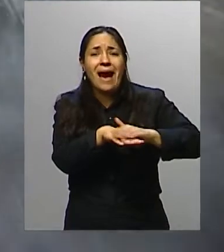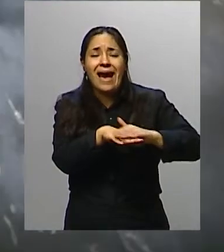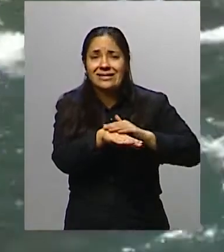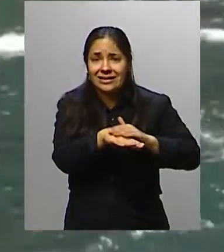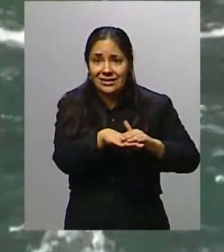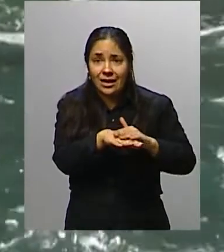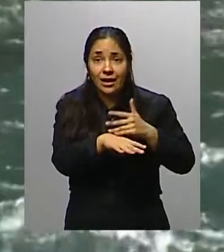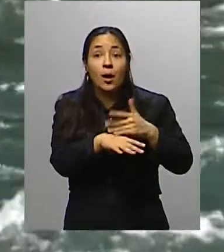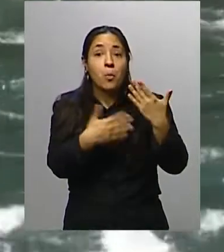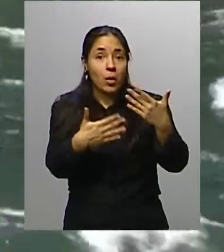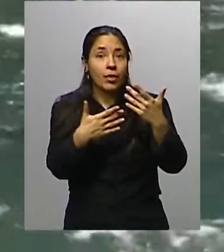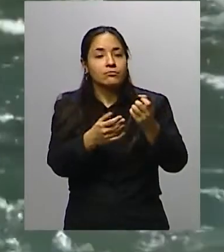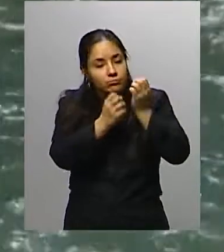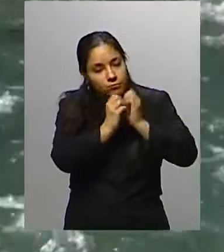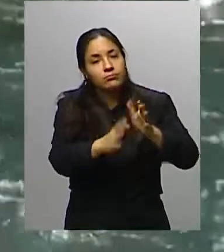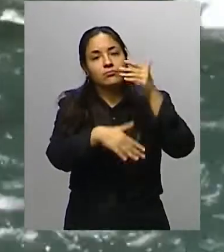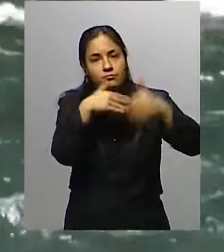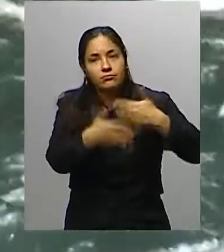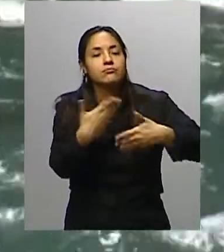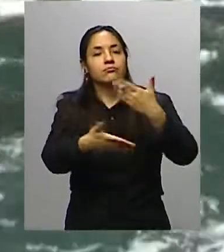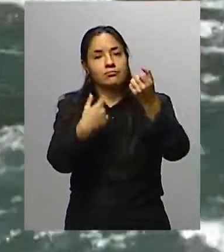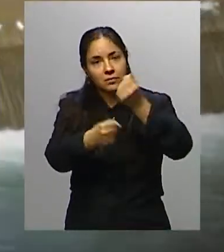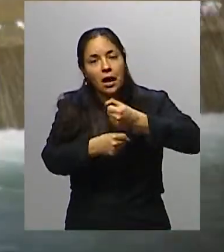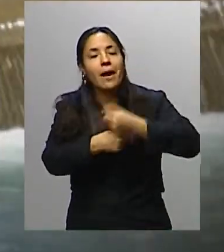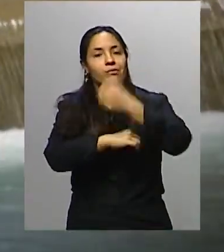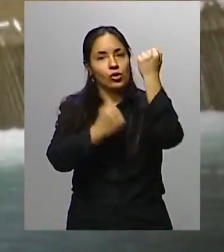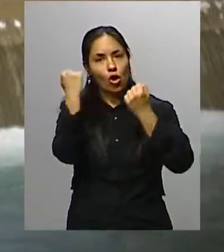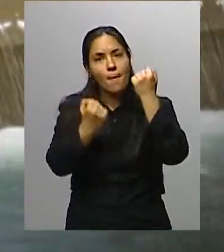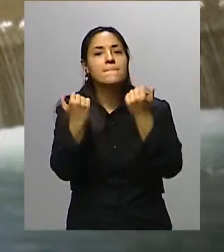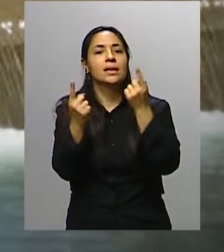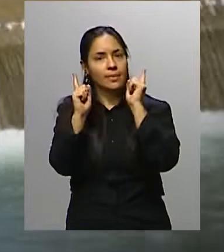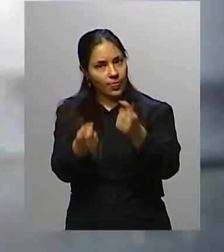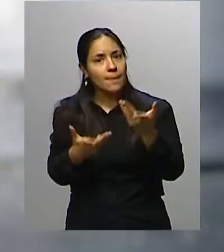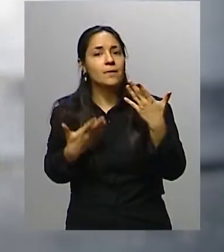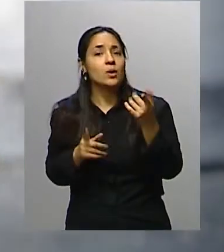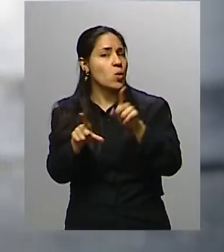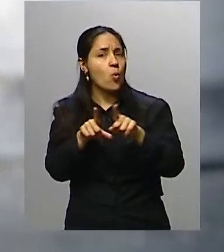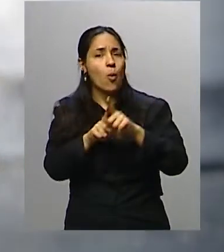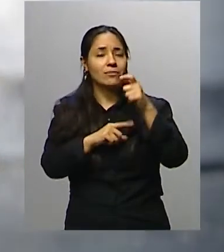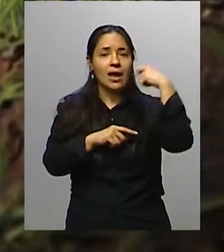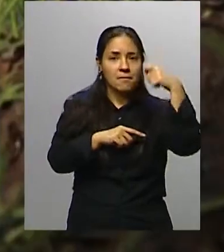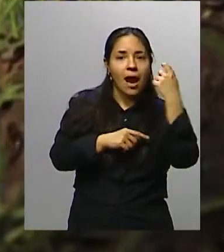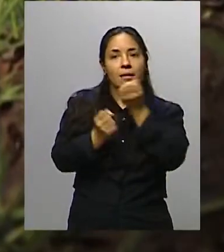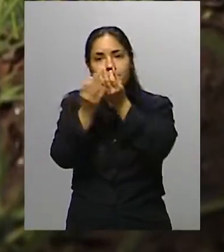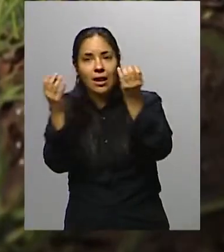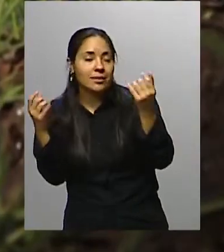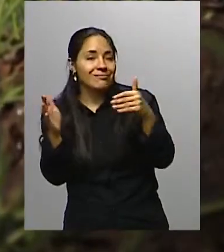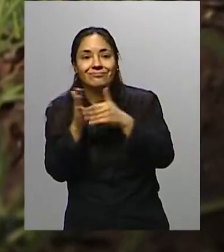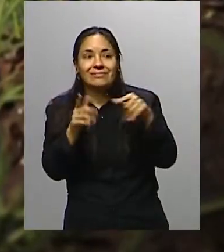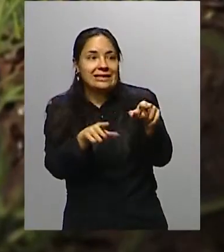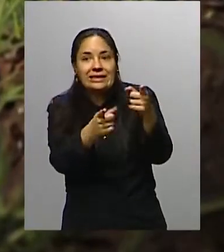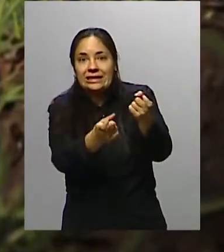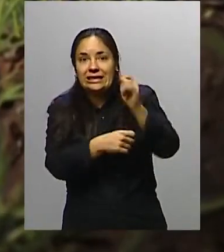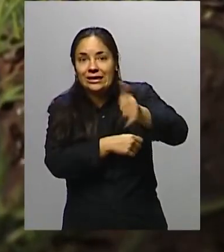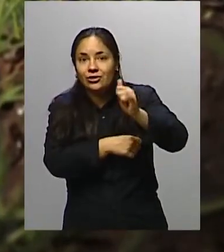desarrollar distintos tipos de actividades, economía o la misma biodiversidad a la cual nosotros dependemos.